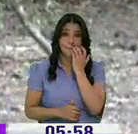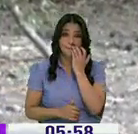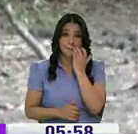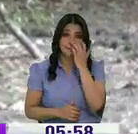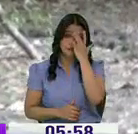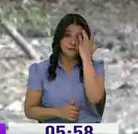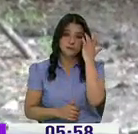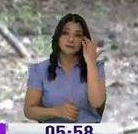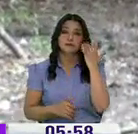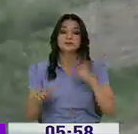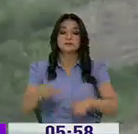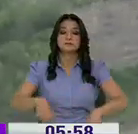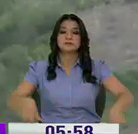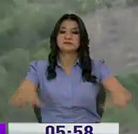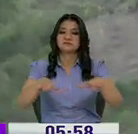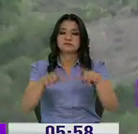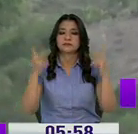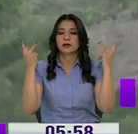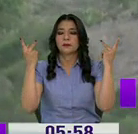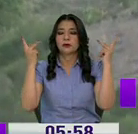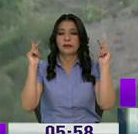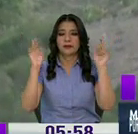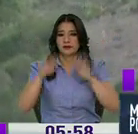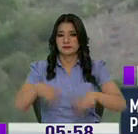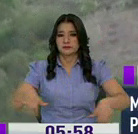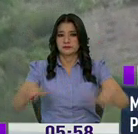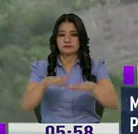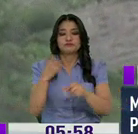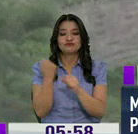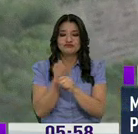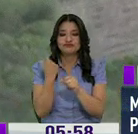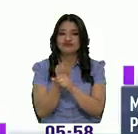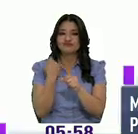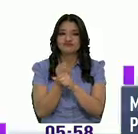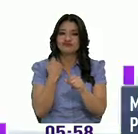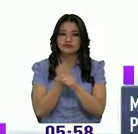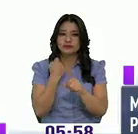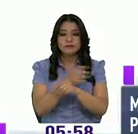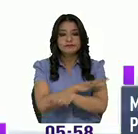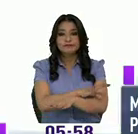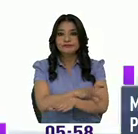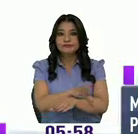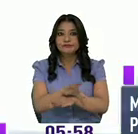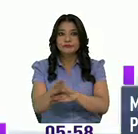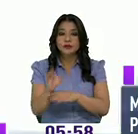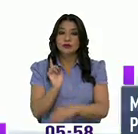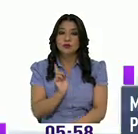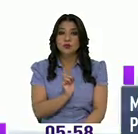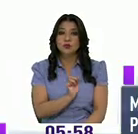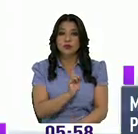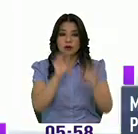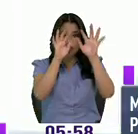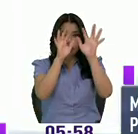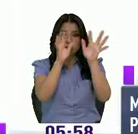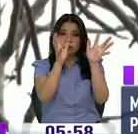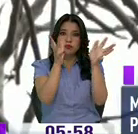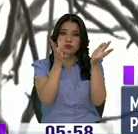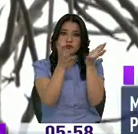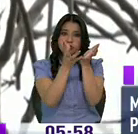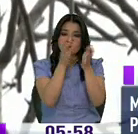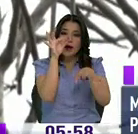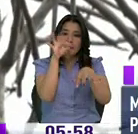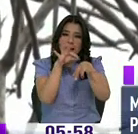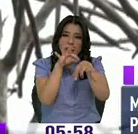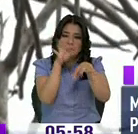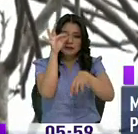de la Alborada. Estaba desarrollando tareas agrícolas cuando aparentemente se acercó demasiado hasta una colmena de abejas y no